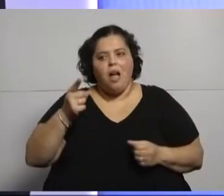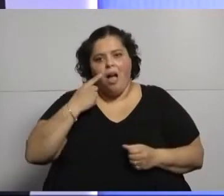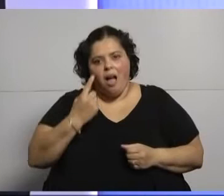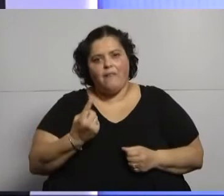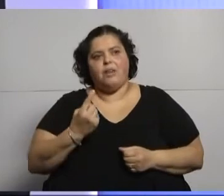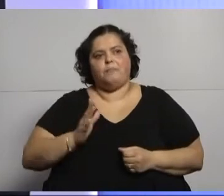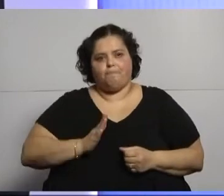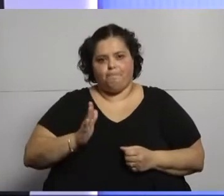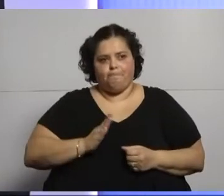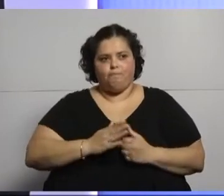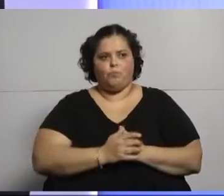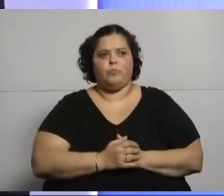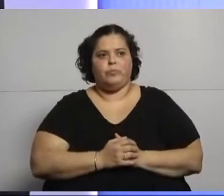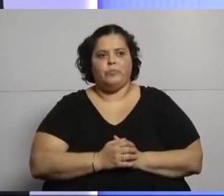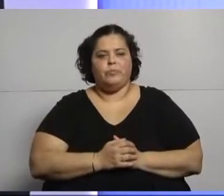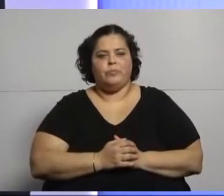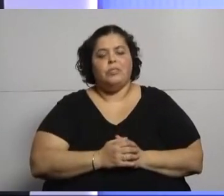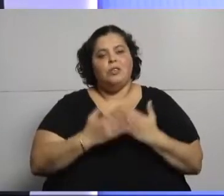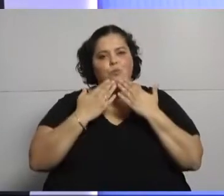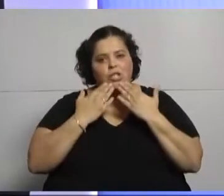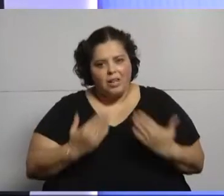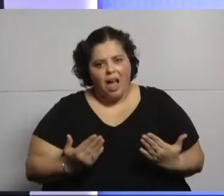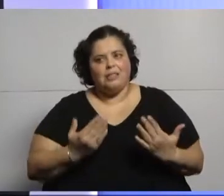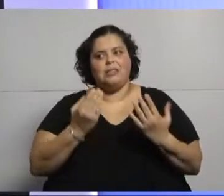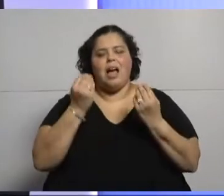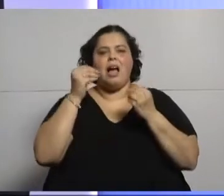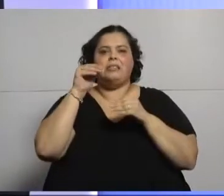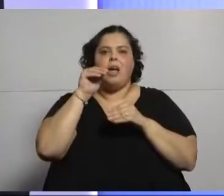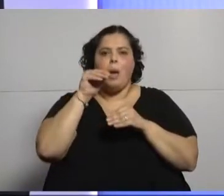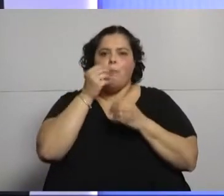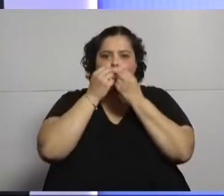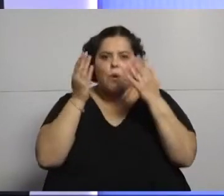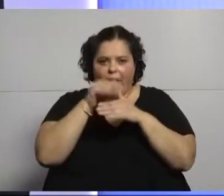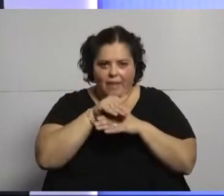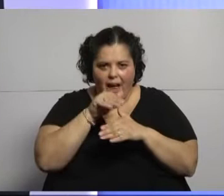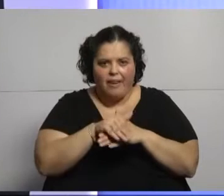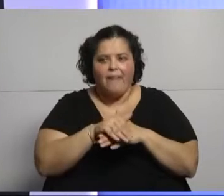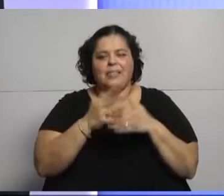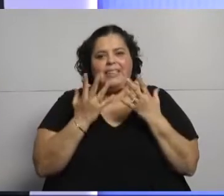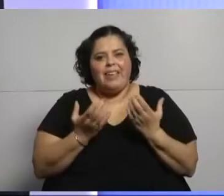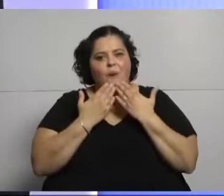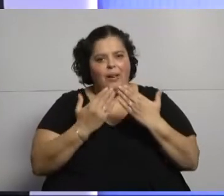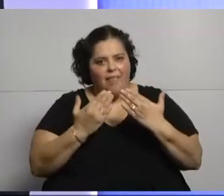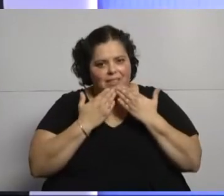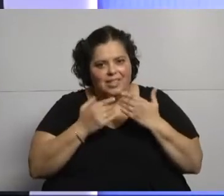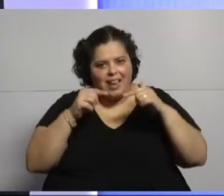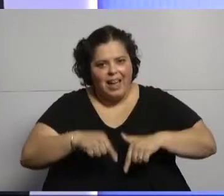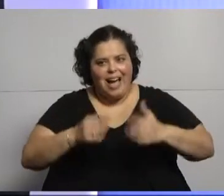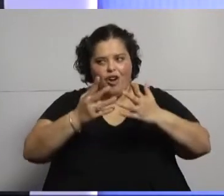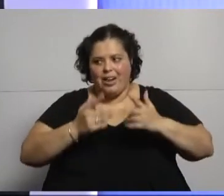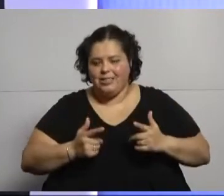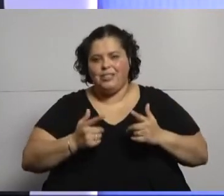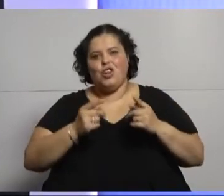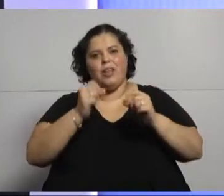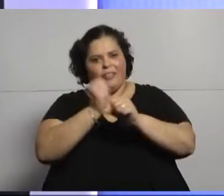Bueno, muchas gracias, muy buenas tardes. Quiero agradecer a la organización que viene trabajando con